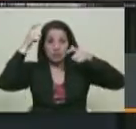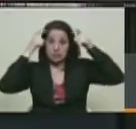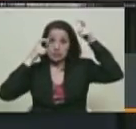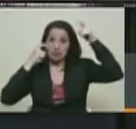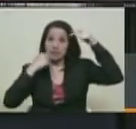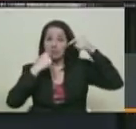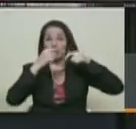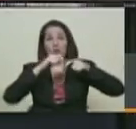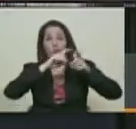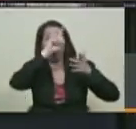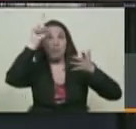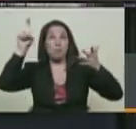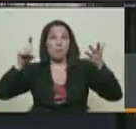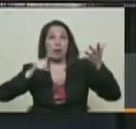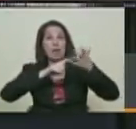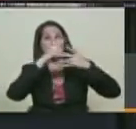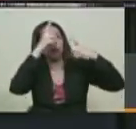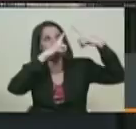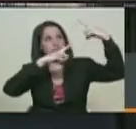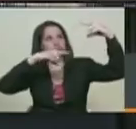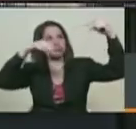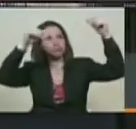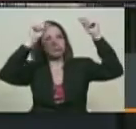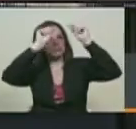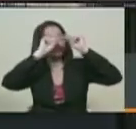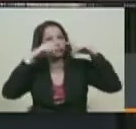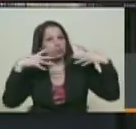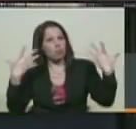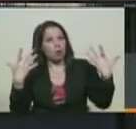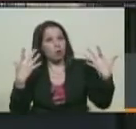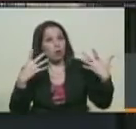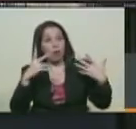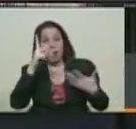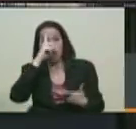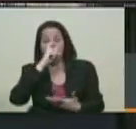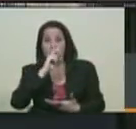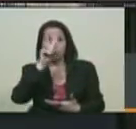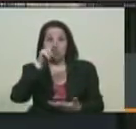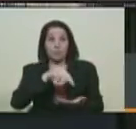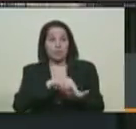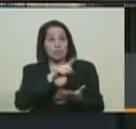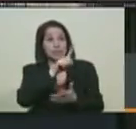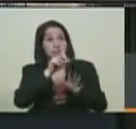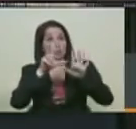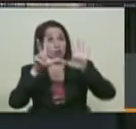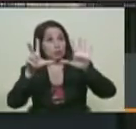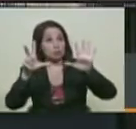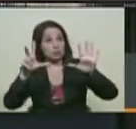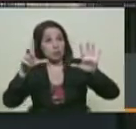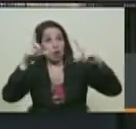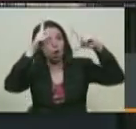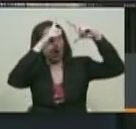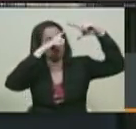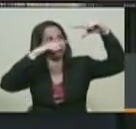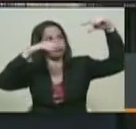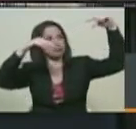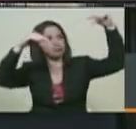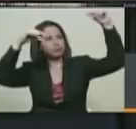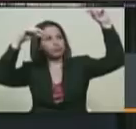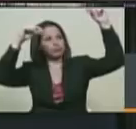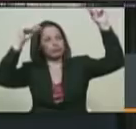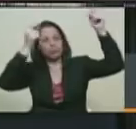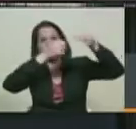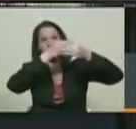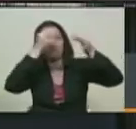dijo. Y el año 2018 arrancó con la superluna, pleno como la luna llena, como